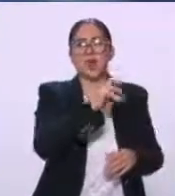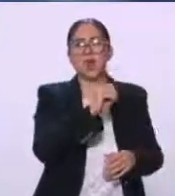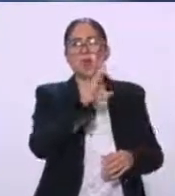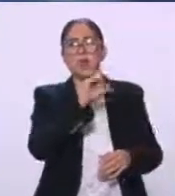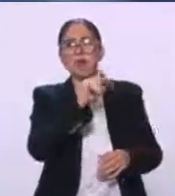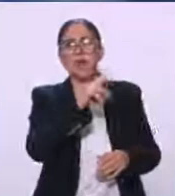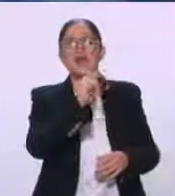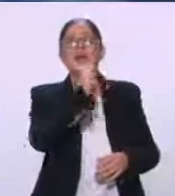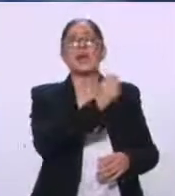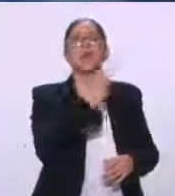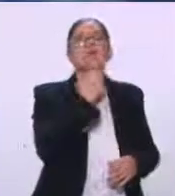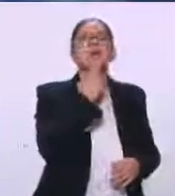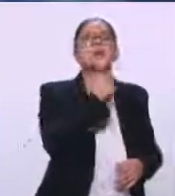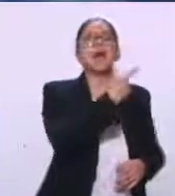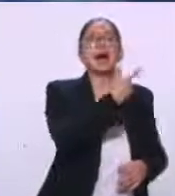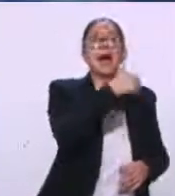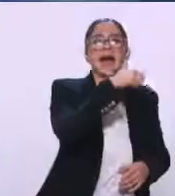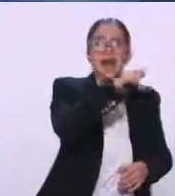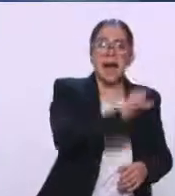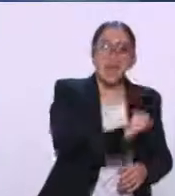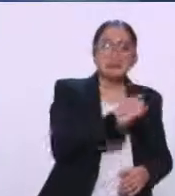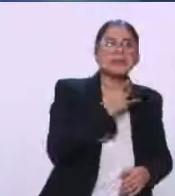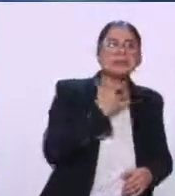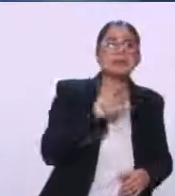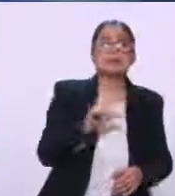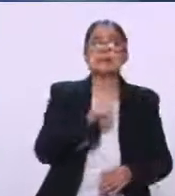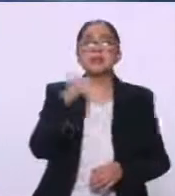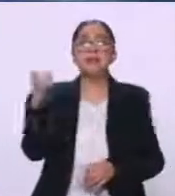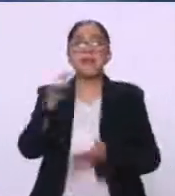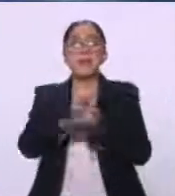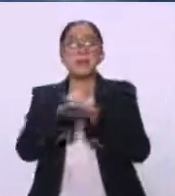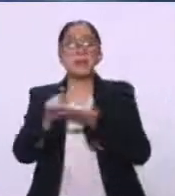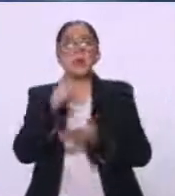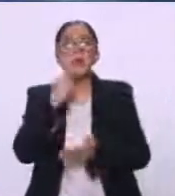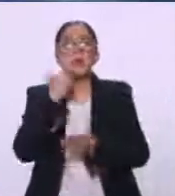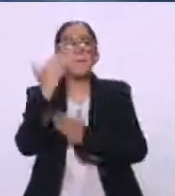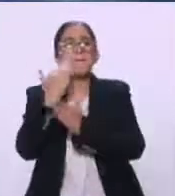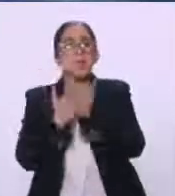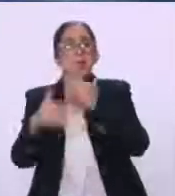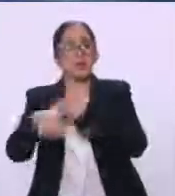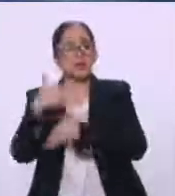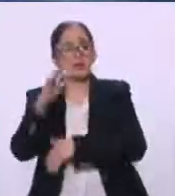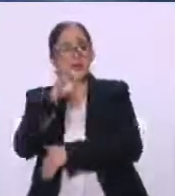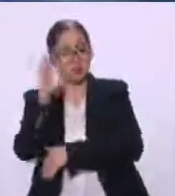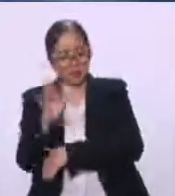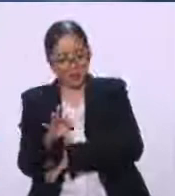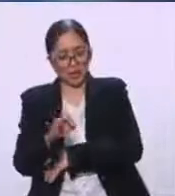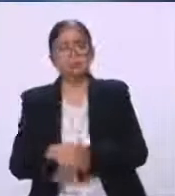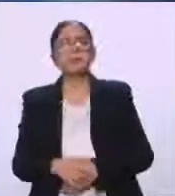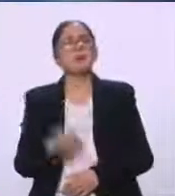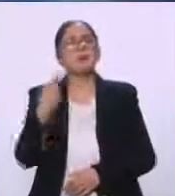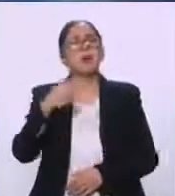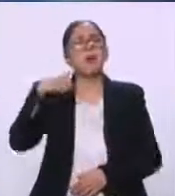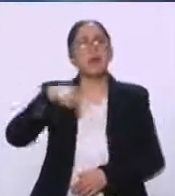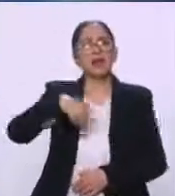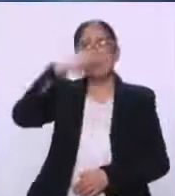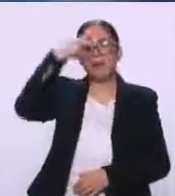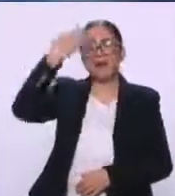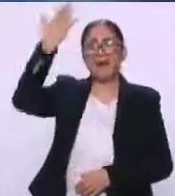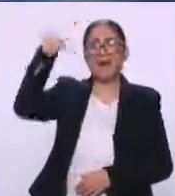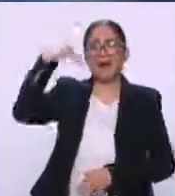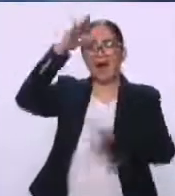las limpias constituyen un 15%. El compromiso internacional de México en el Acuerdo de París es levantar